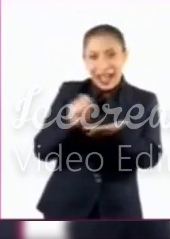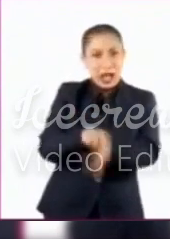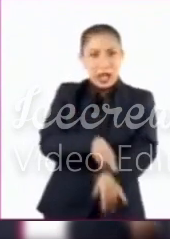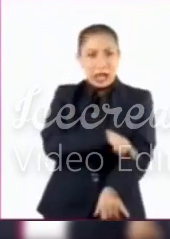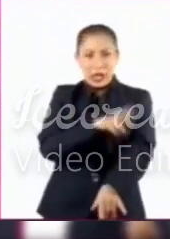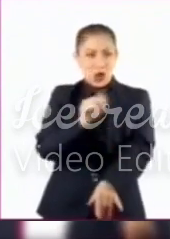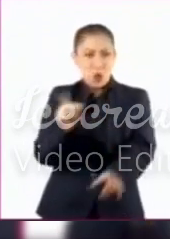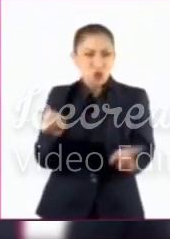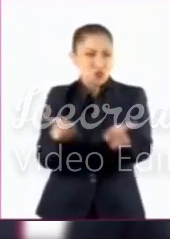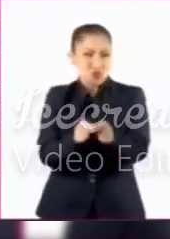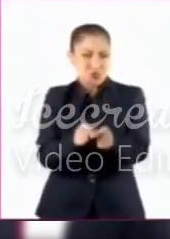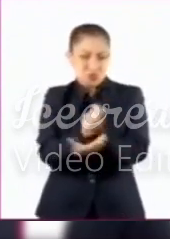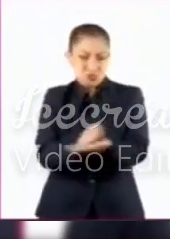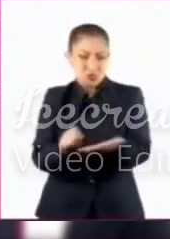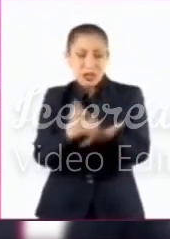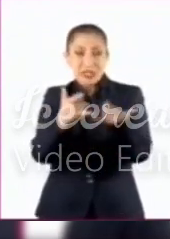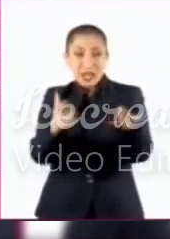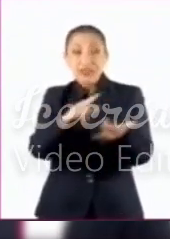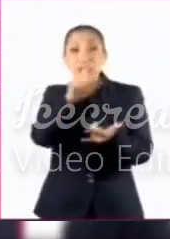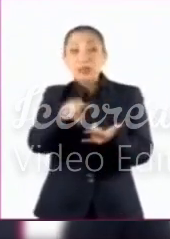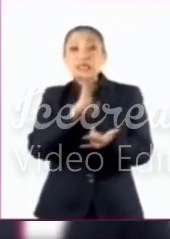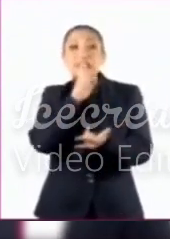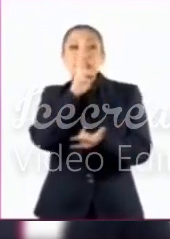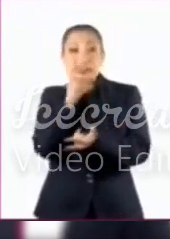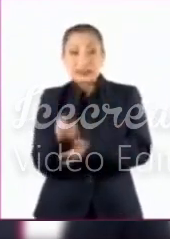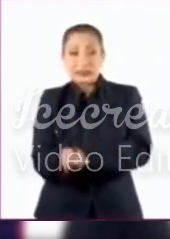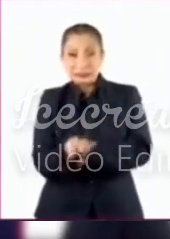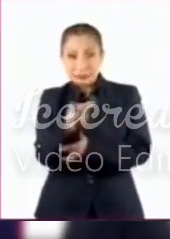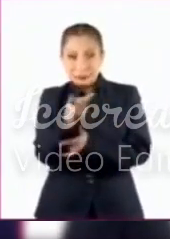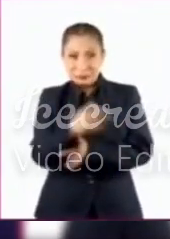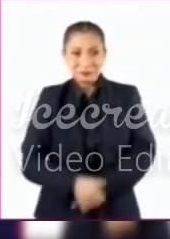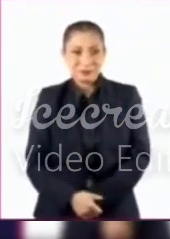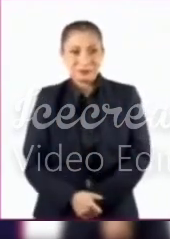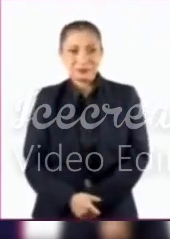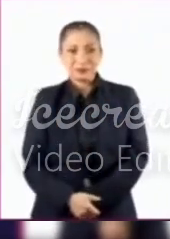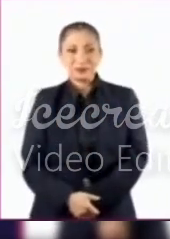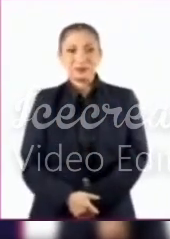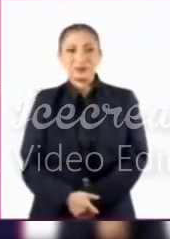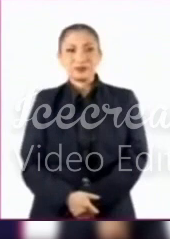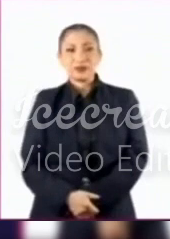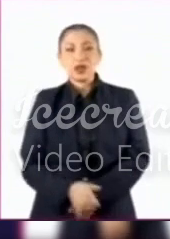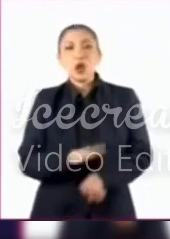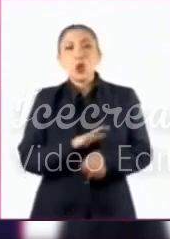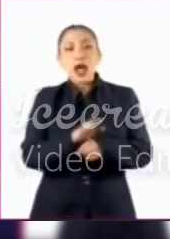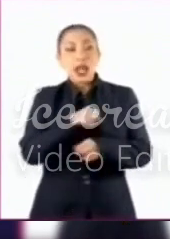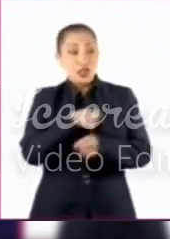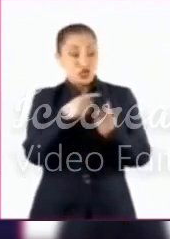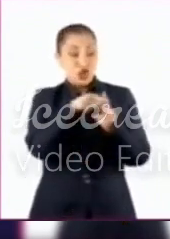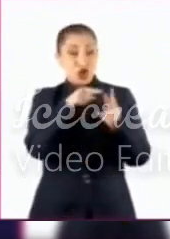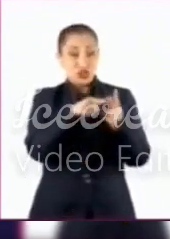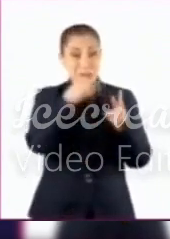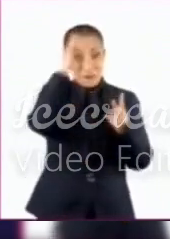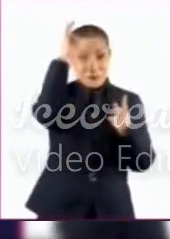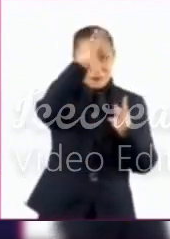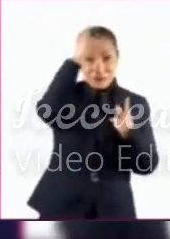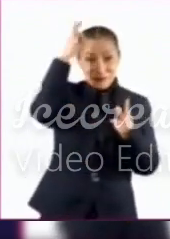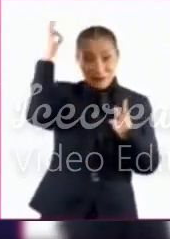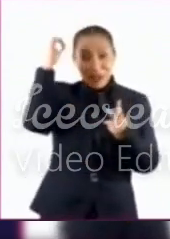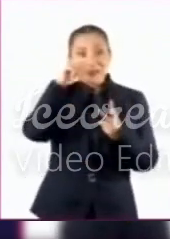muy larga. Al final, respondan estas preguntas. ¿Qué elementos de los subgéneros tiene su